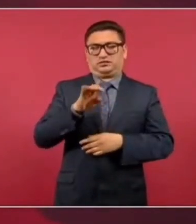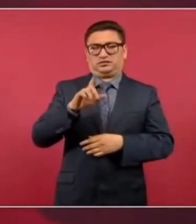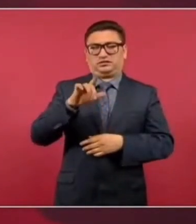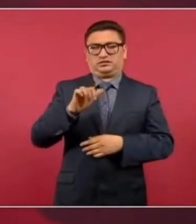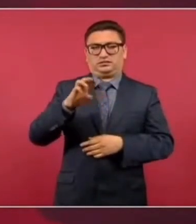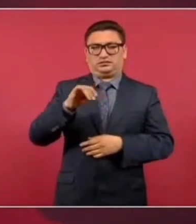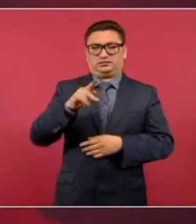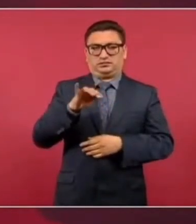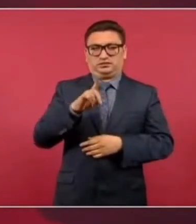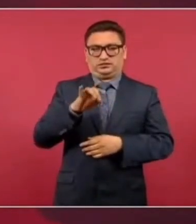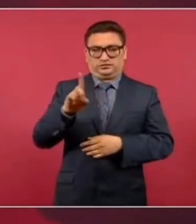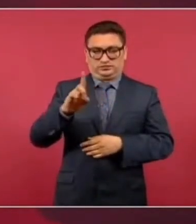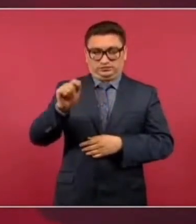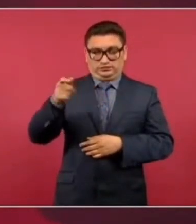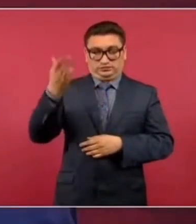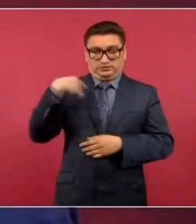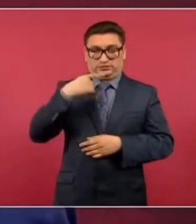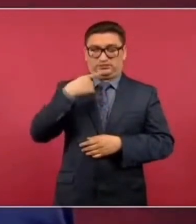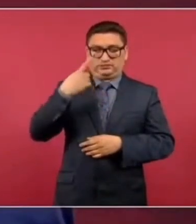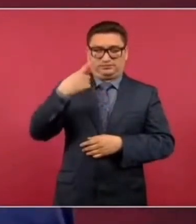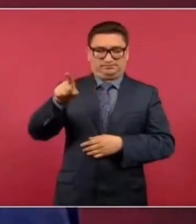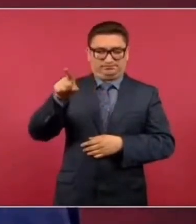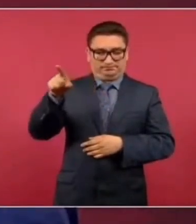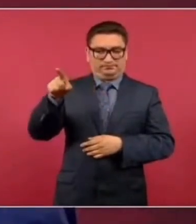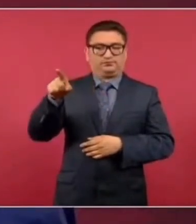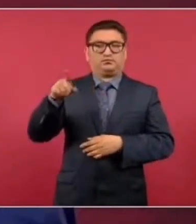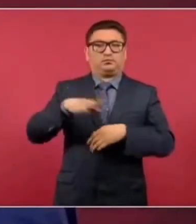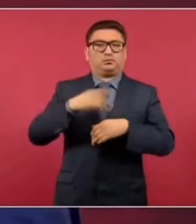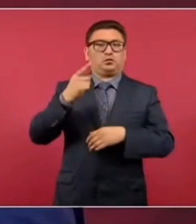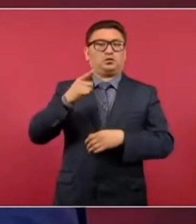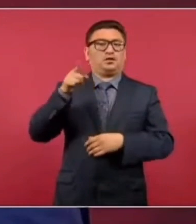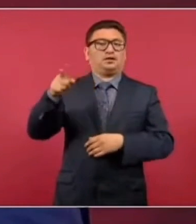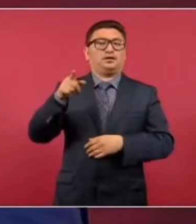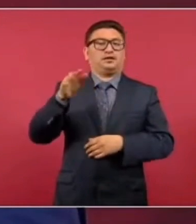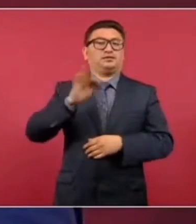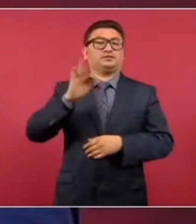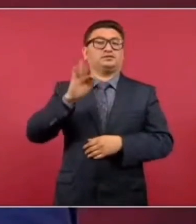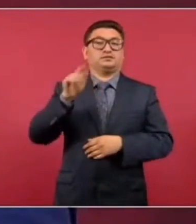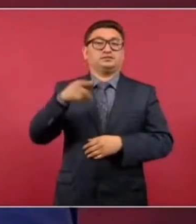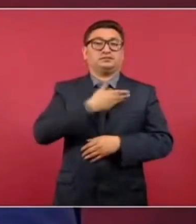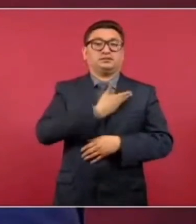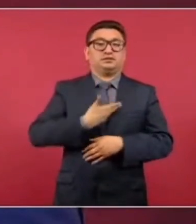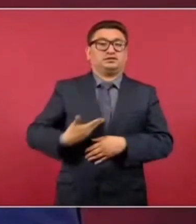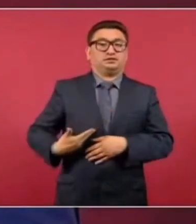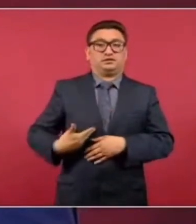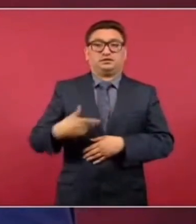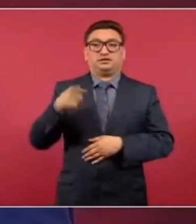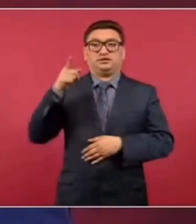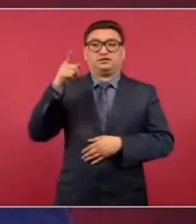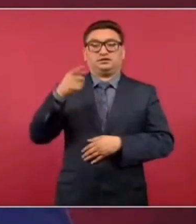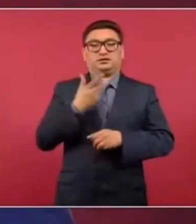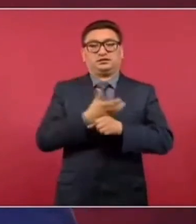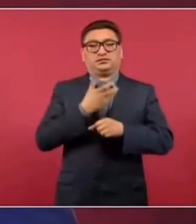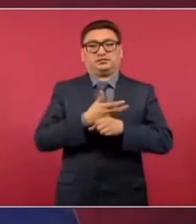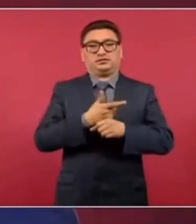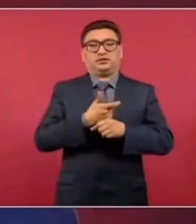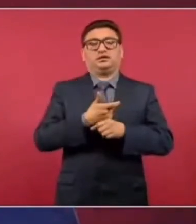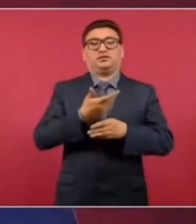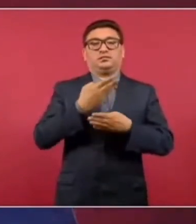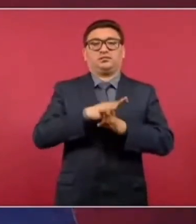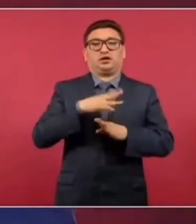fue denunciado de que tenía, siendo presidente, una cuenta en Estados Unidos.